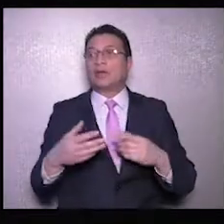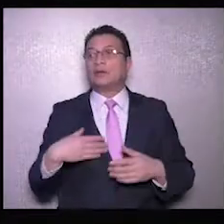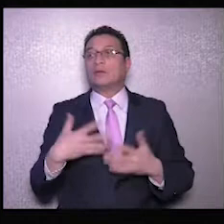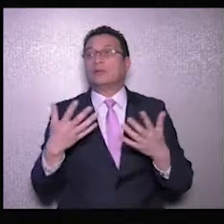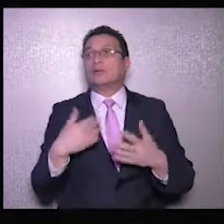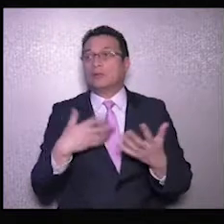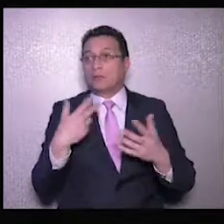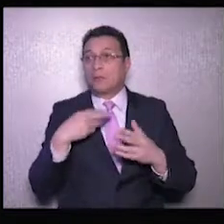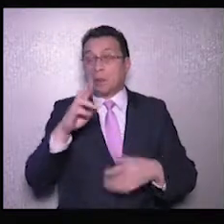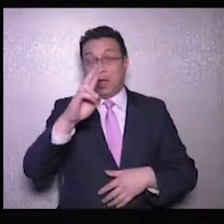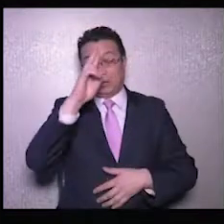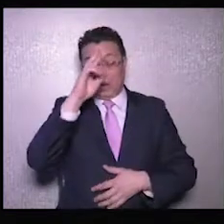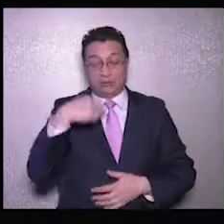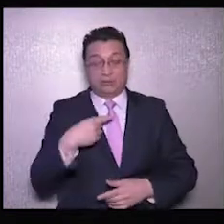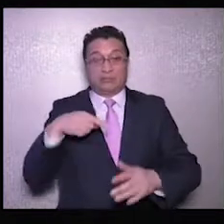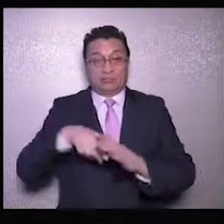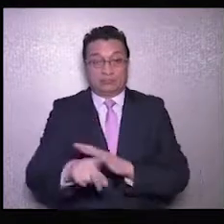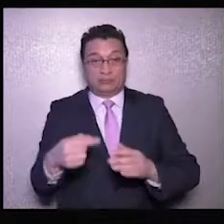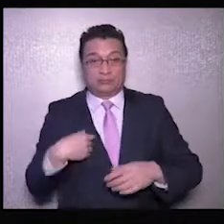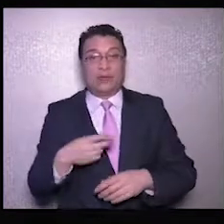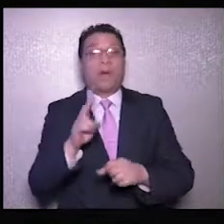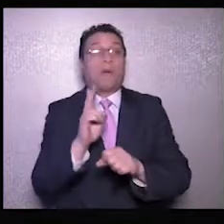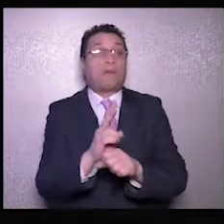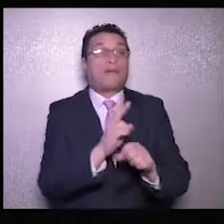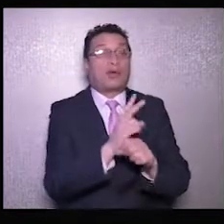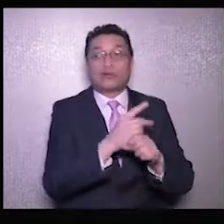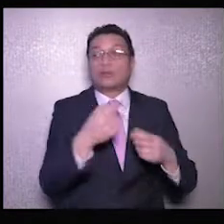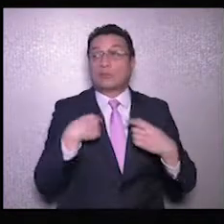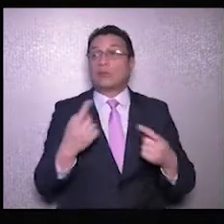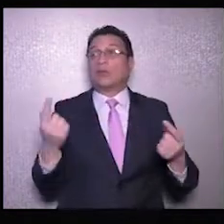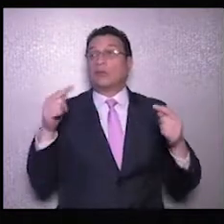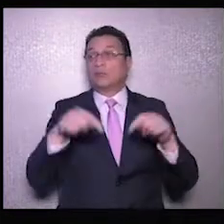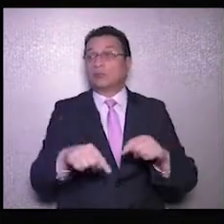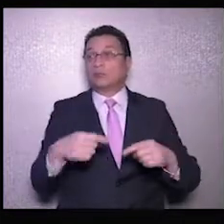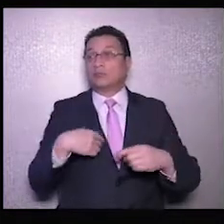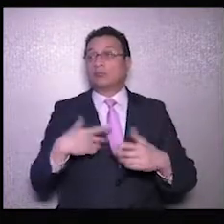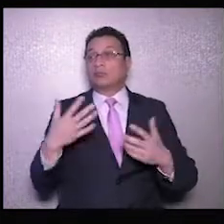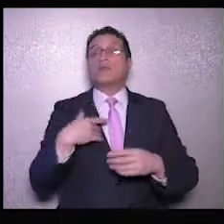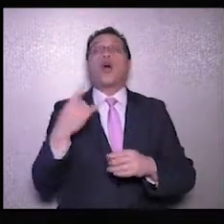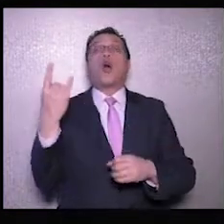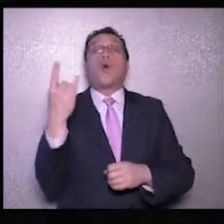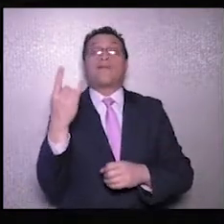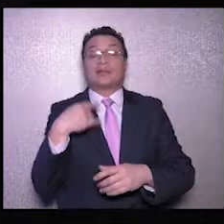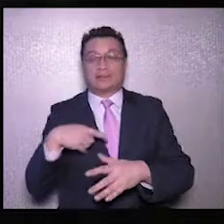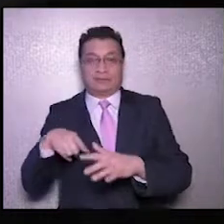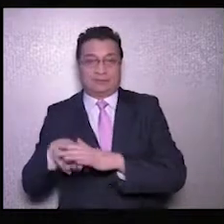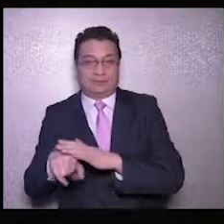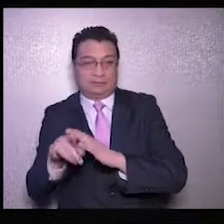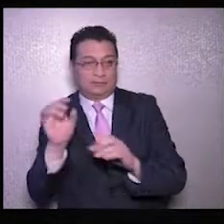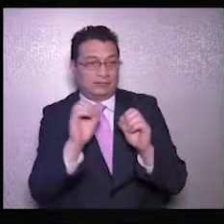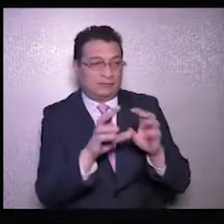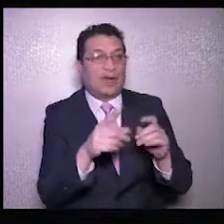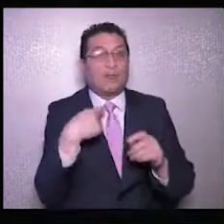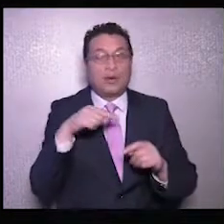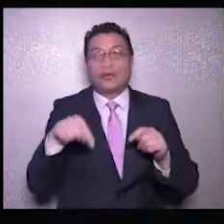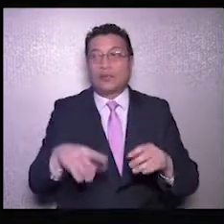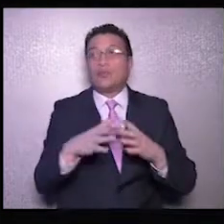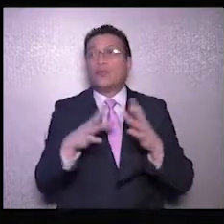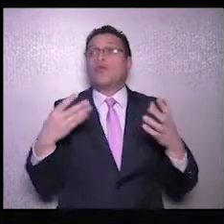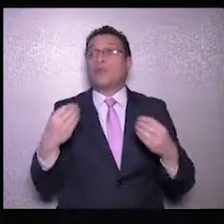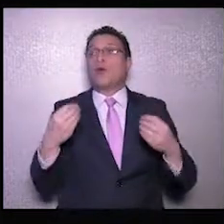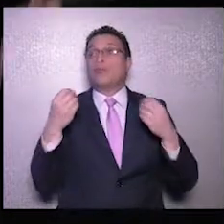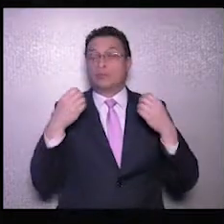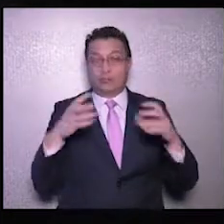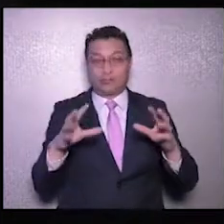quizás soy un bicho raro metido en este lugar, yo soy más bien académico, yo vivo ahí en las catacumbas de las universidades. Entonces, para nosotros es una gran oportunidad salir a la